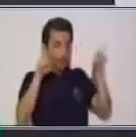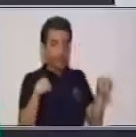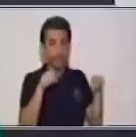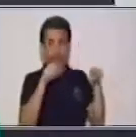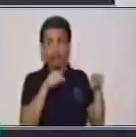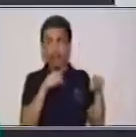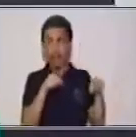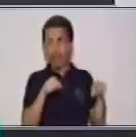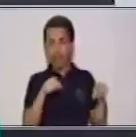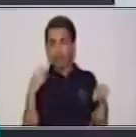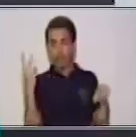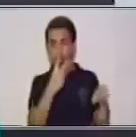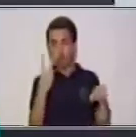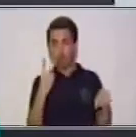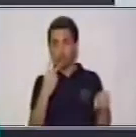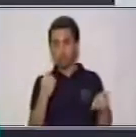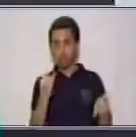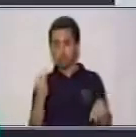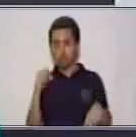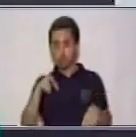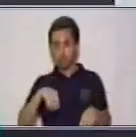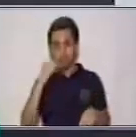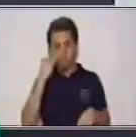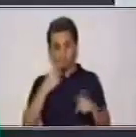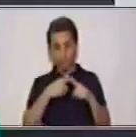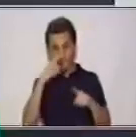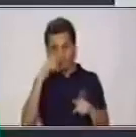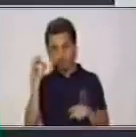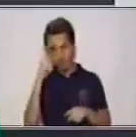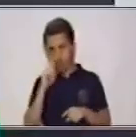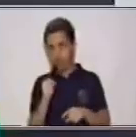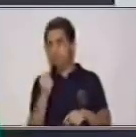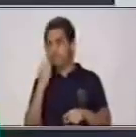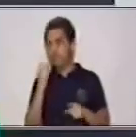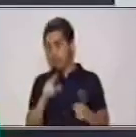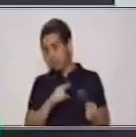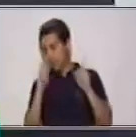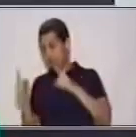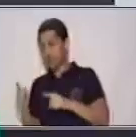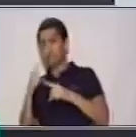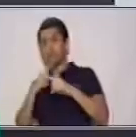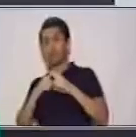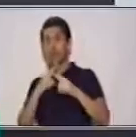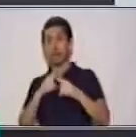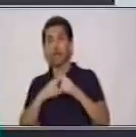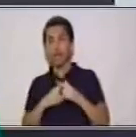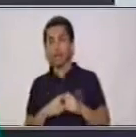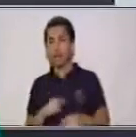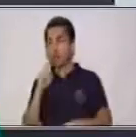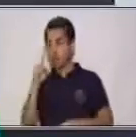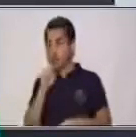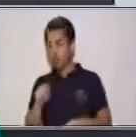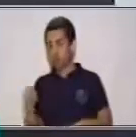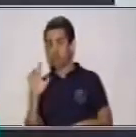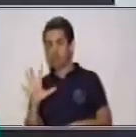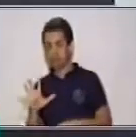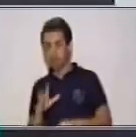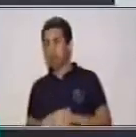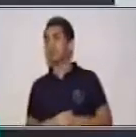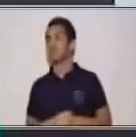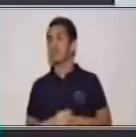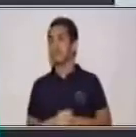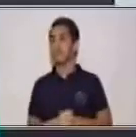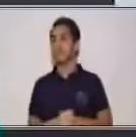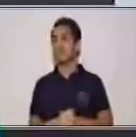números mixtos. Todavía debemos multiplicar por un quinto.